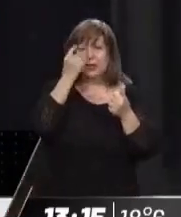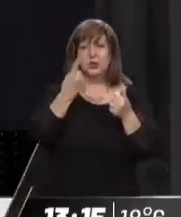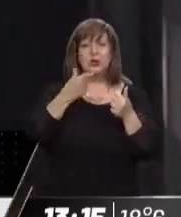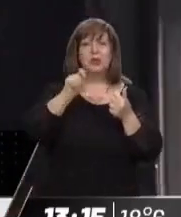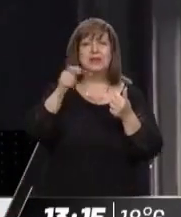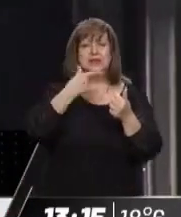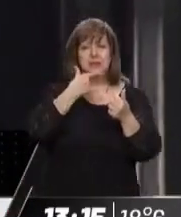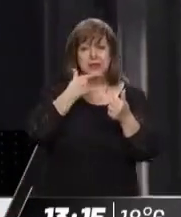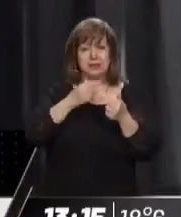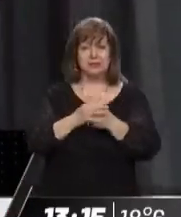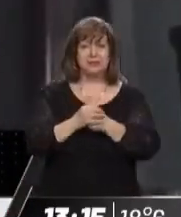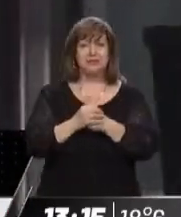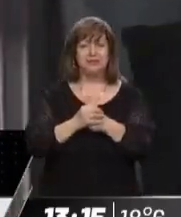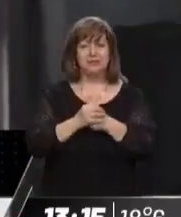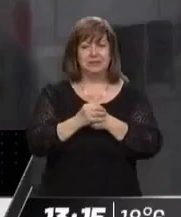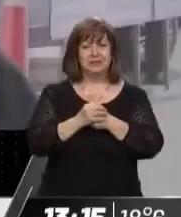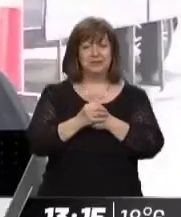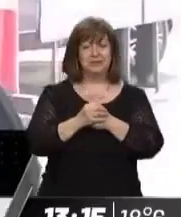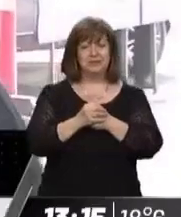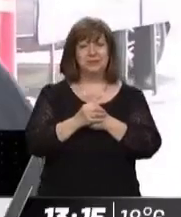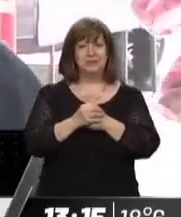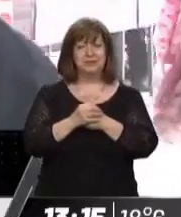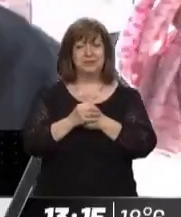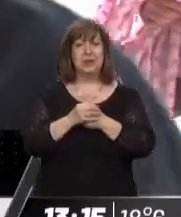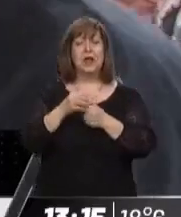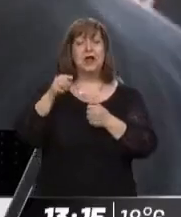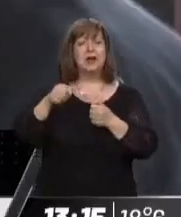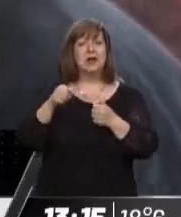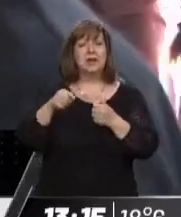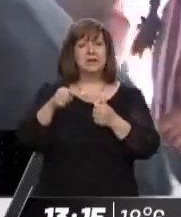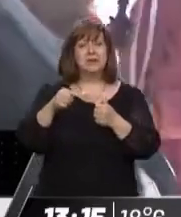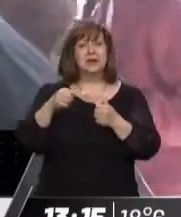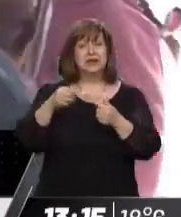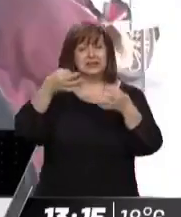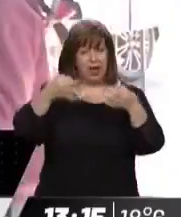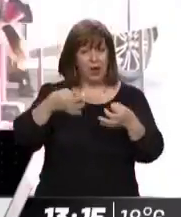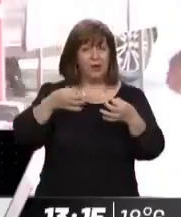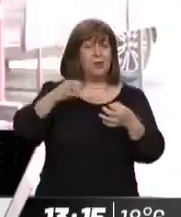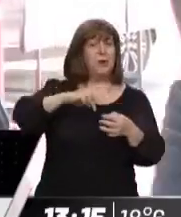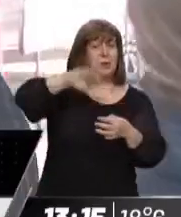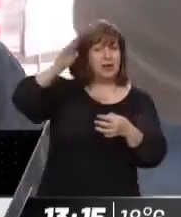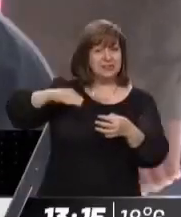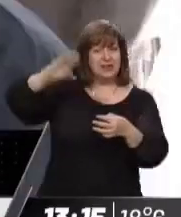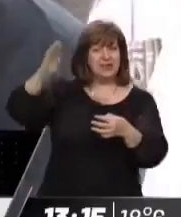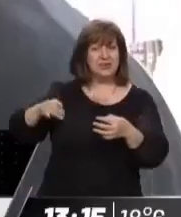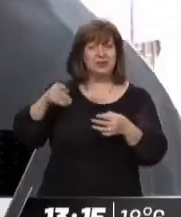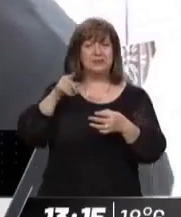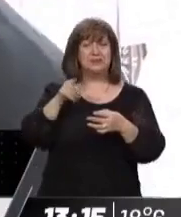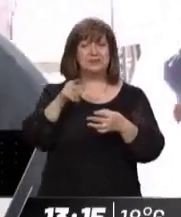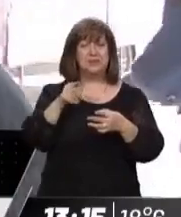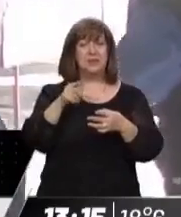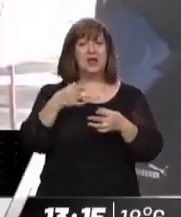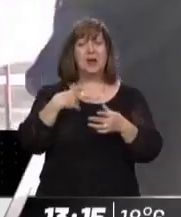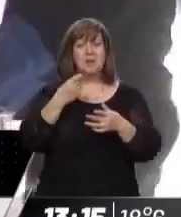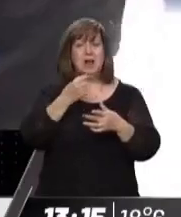septiembre. Hoy vamos a tomar mucho mate, probablemente la noche vamos a escalar algún cerro. Queríamos ir al de los siete colores. Ah, ¿se quedan toda la noche?